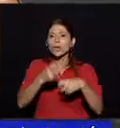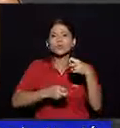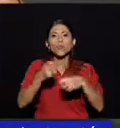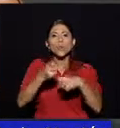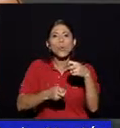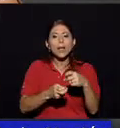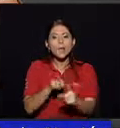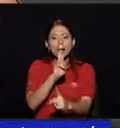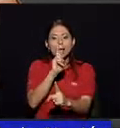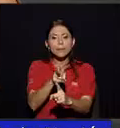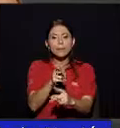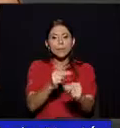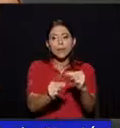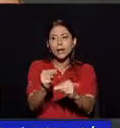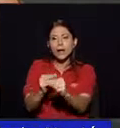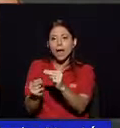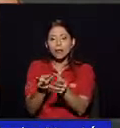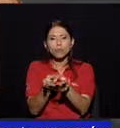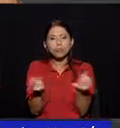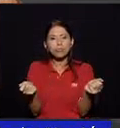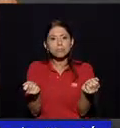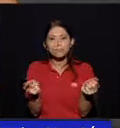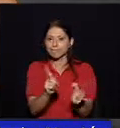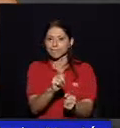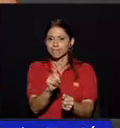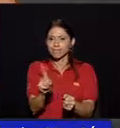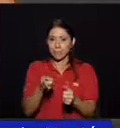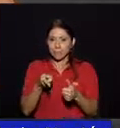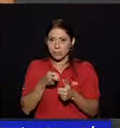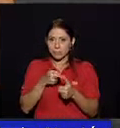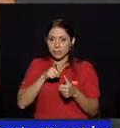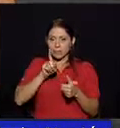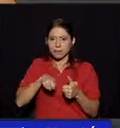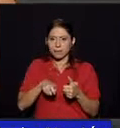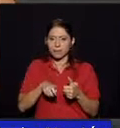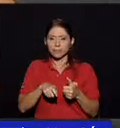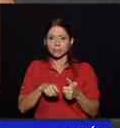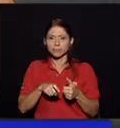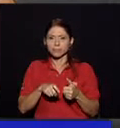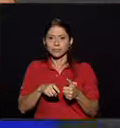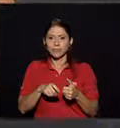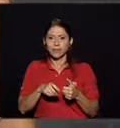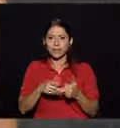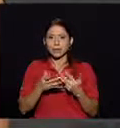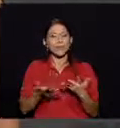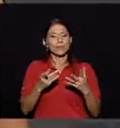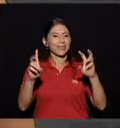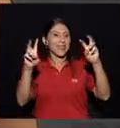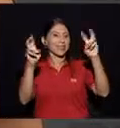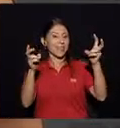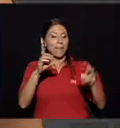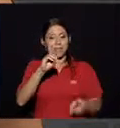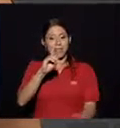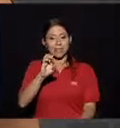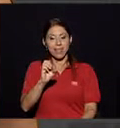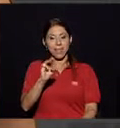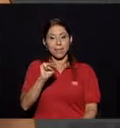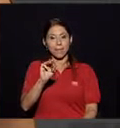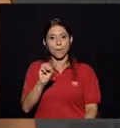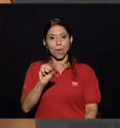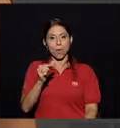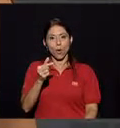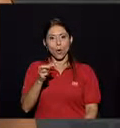va a solucionar por sí solo. Y a esto me refiero a que tenemos que, por un lado, el tema del demográfico es